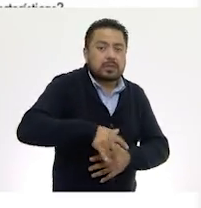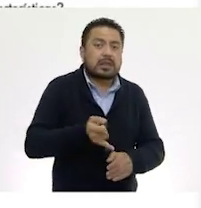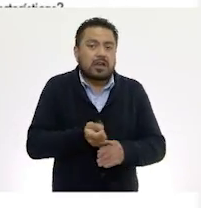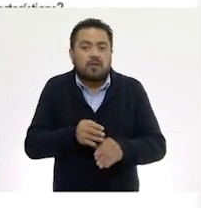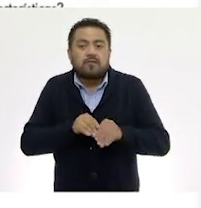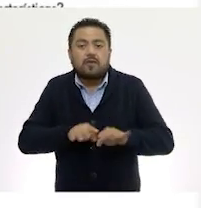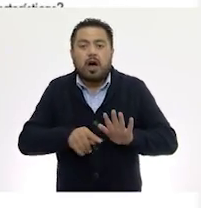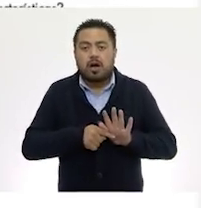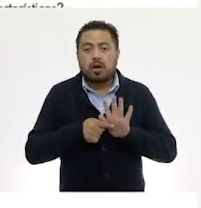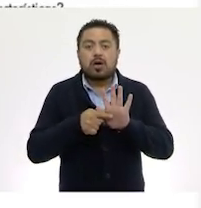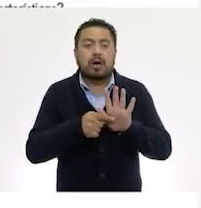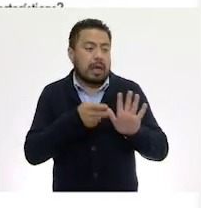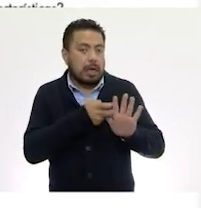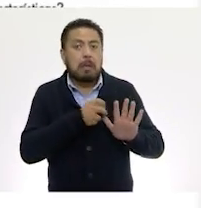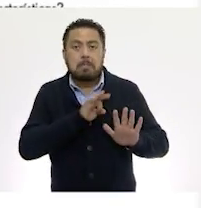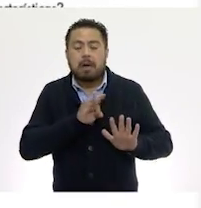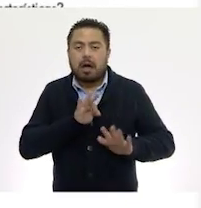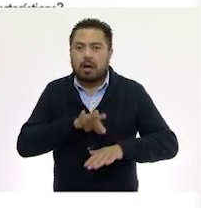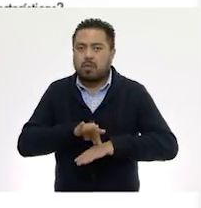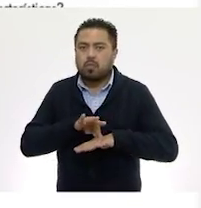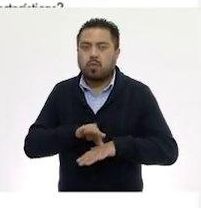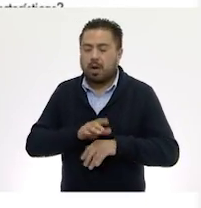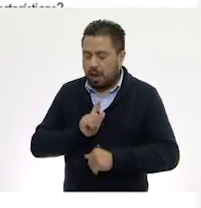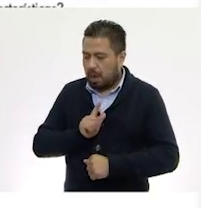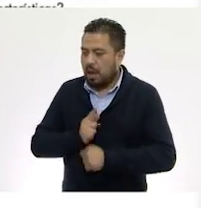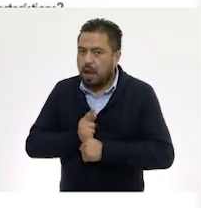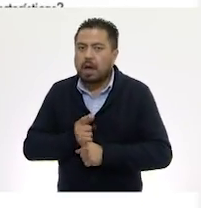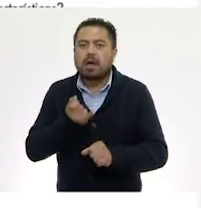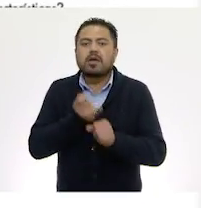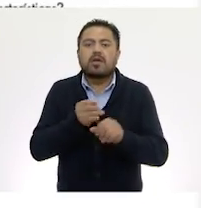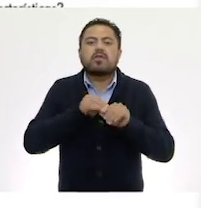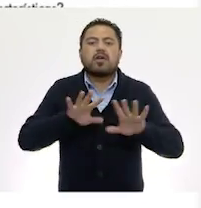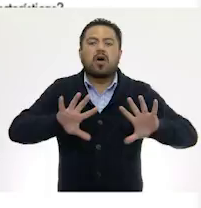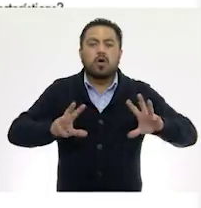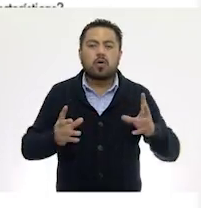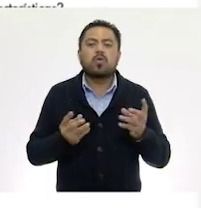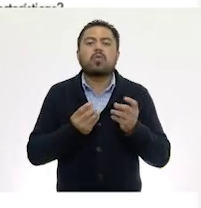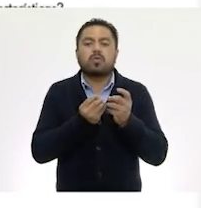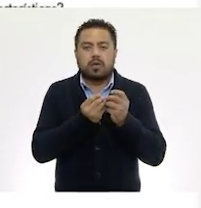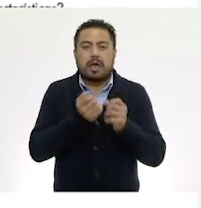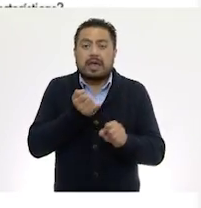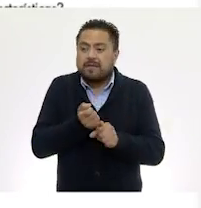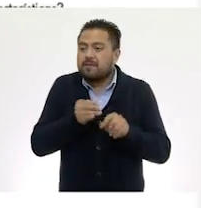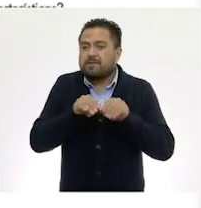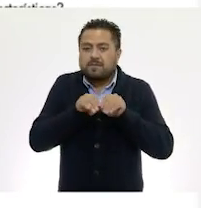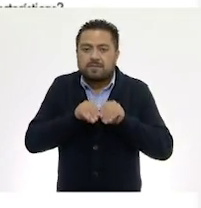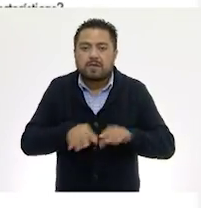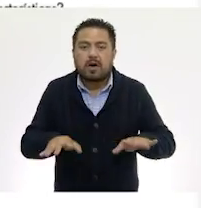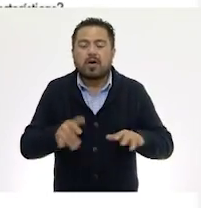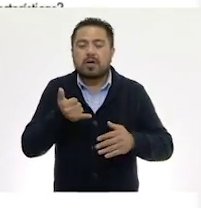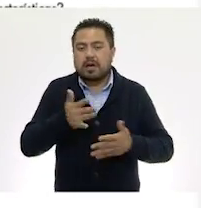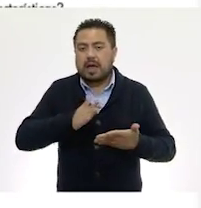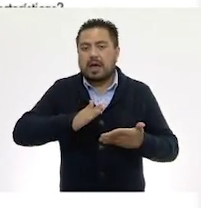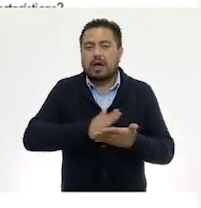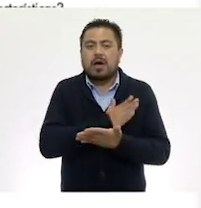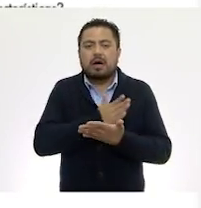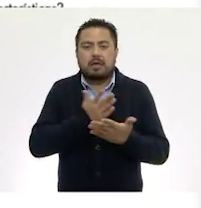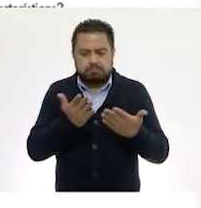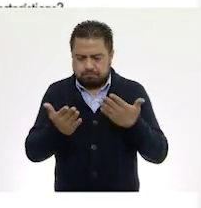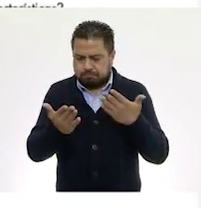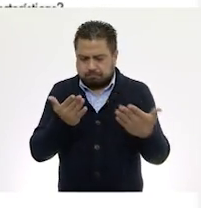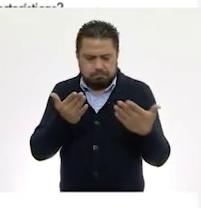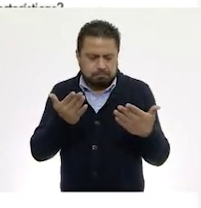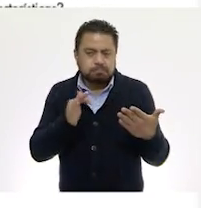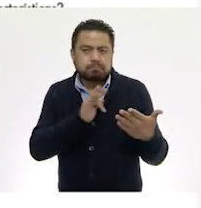información que presentan permite corroborar datos, complementar información y